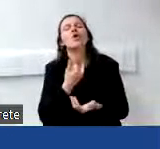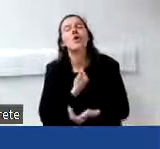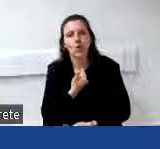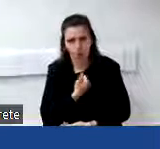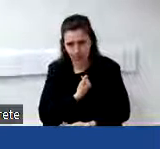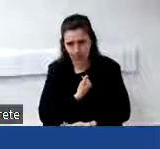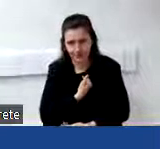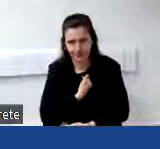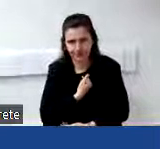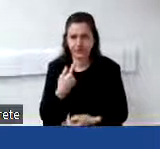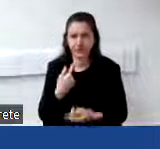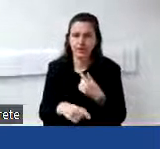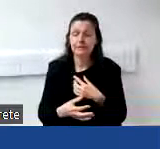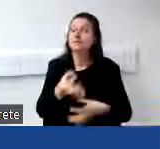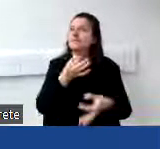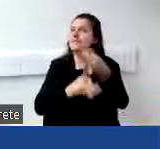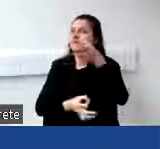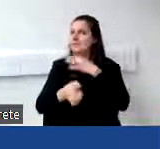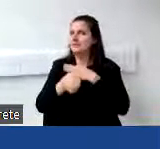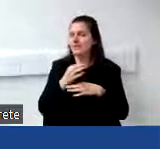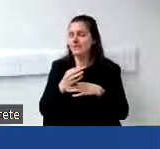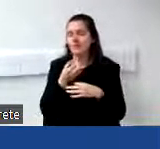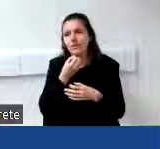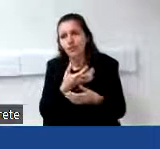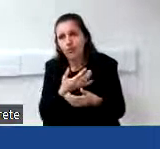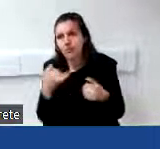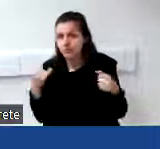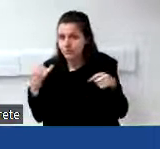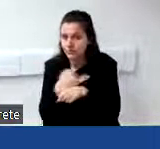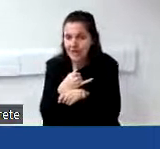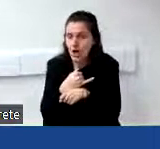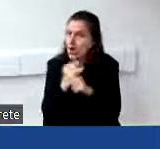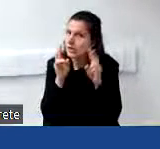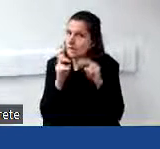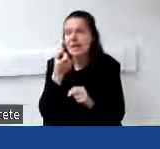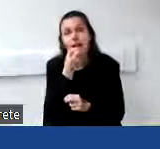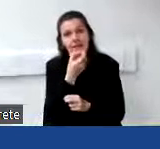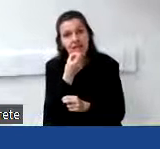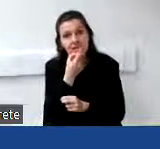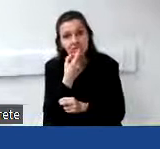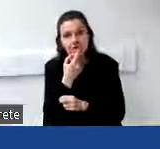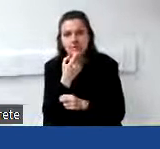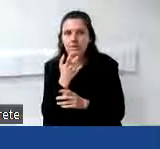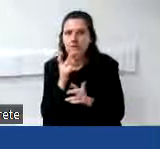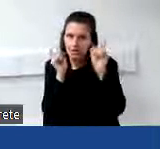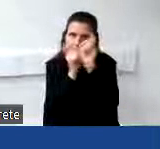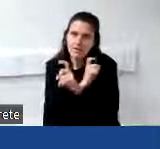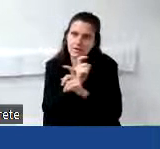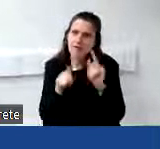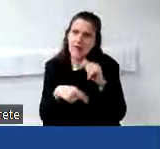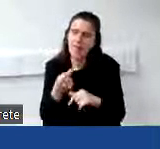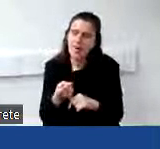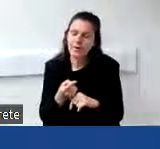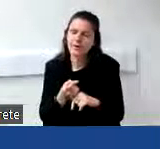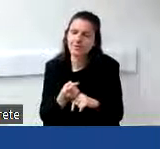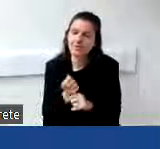pueden hacer correctamente, porque bueno, un error, por ejemplo, en esto, en una medicación, es complejo después de corregir. Entonces